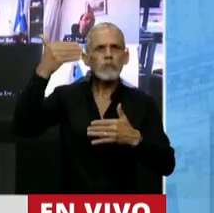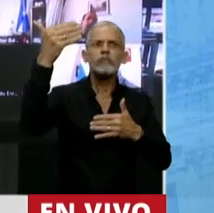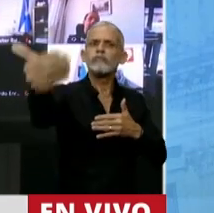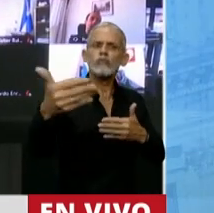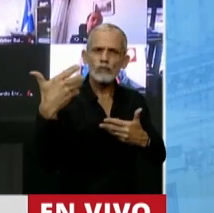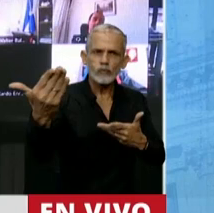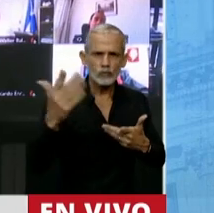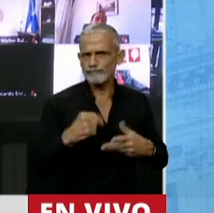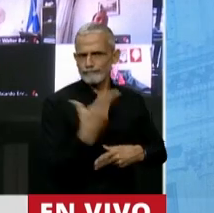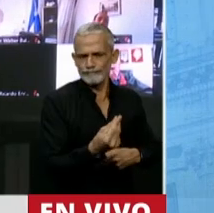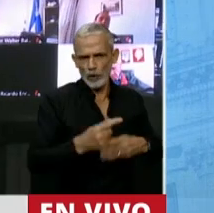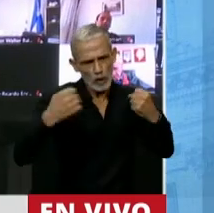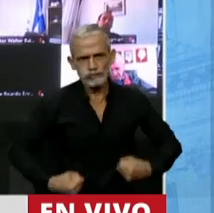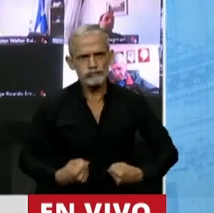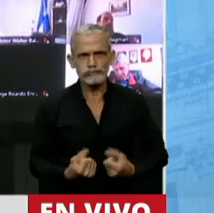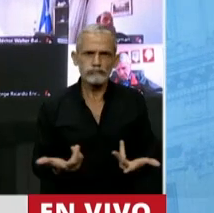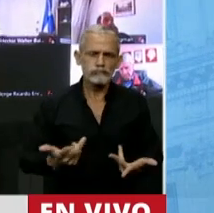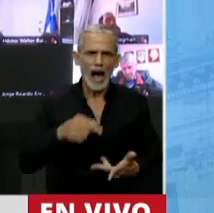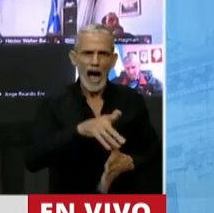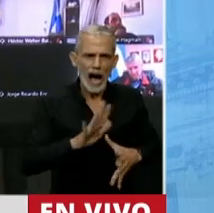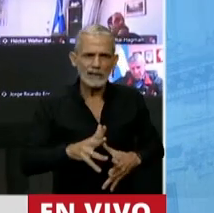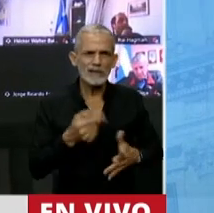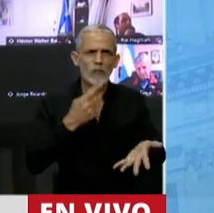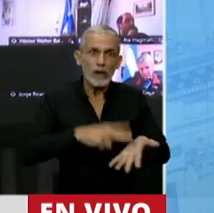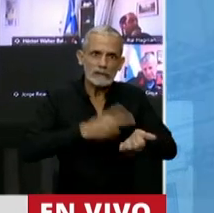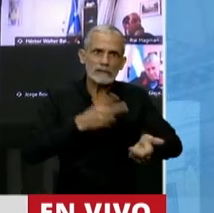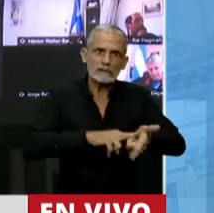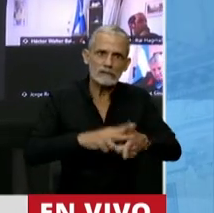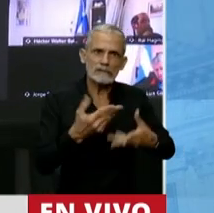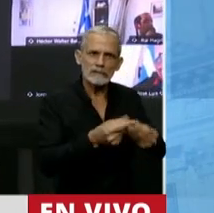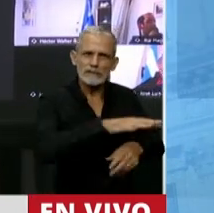opone y se planta frente al tributarismo